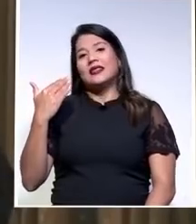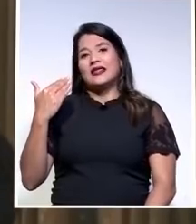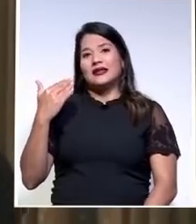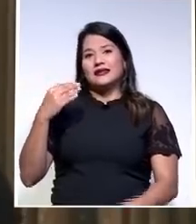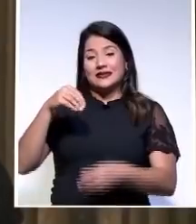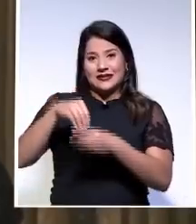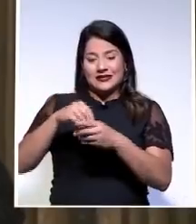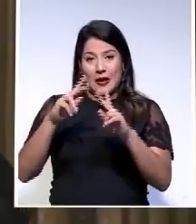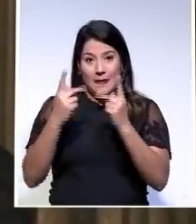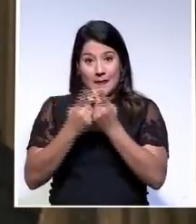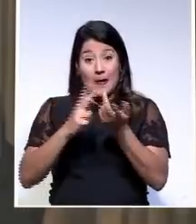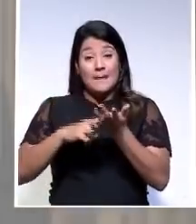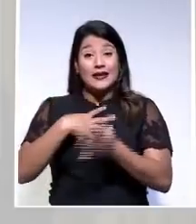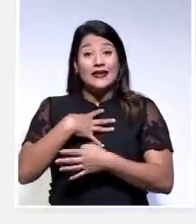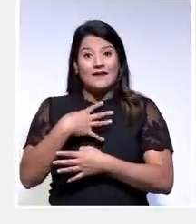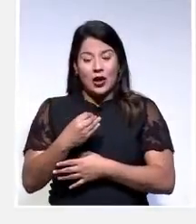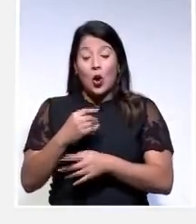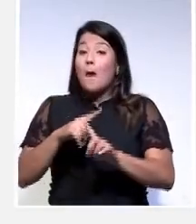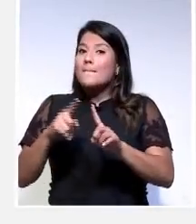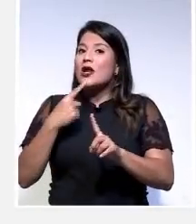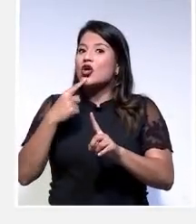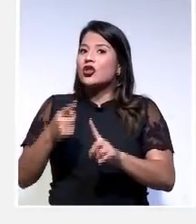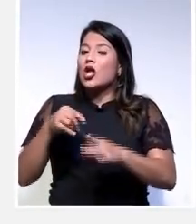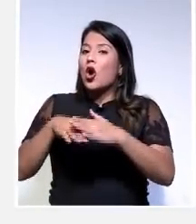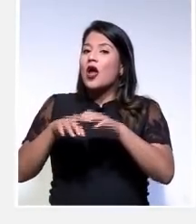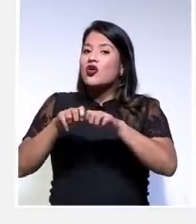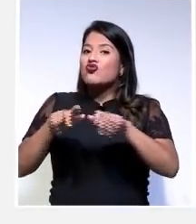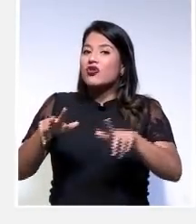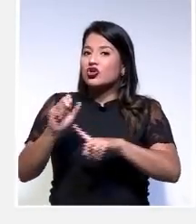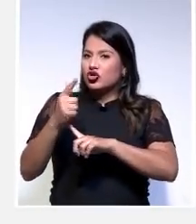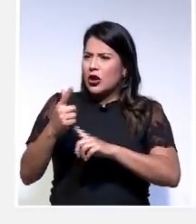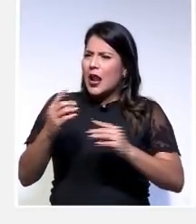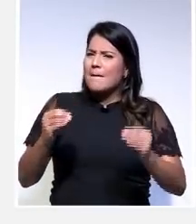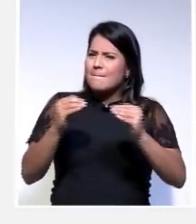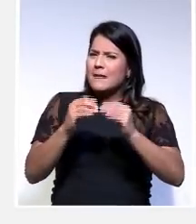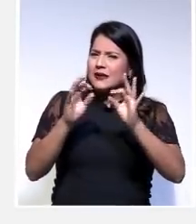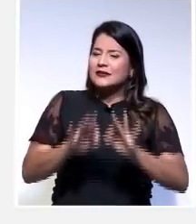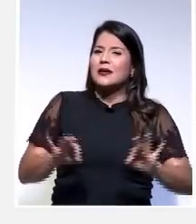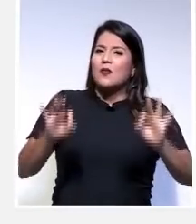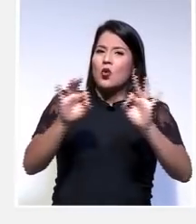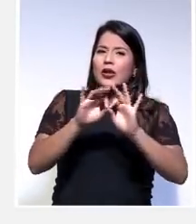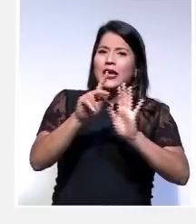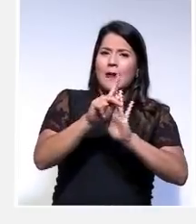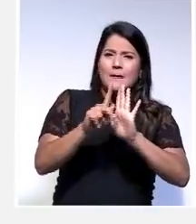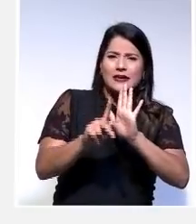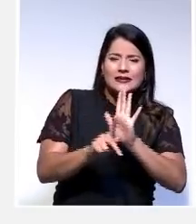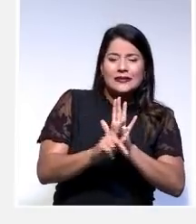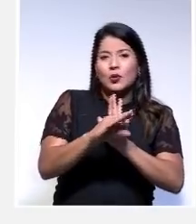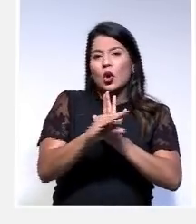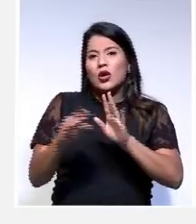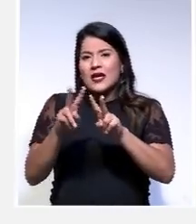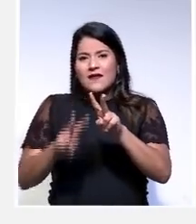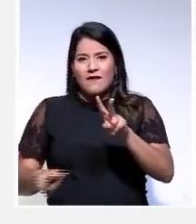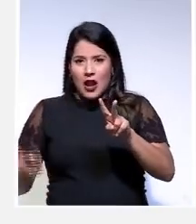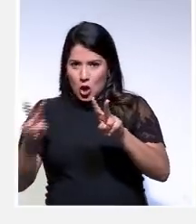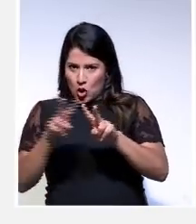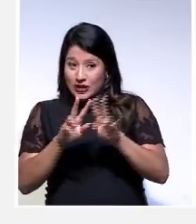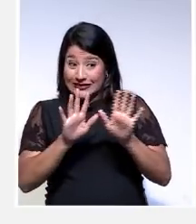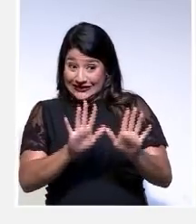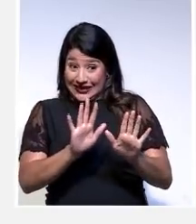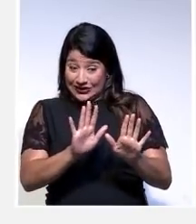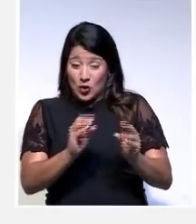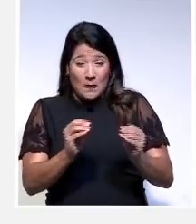sus redes expuso que cuenta más los principios y los valores, que son permanentes y no las